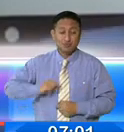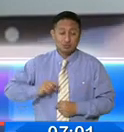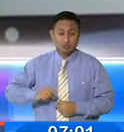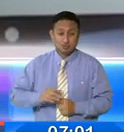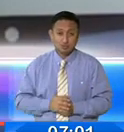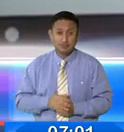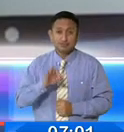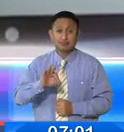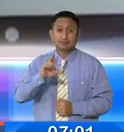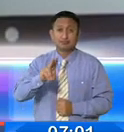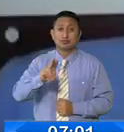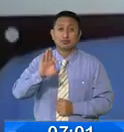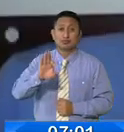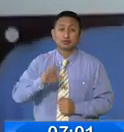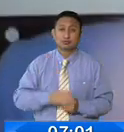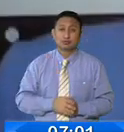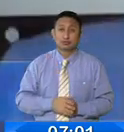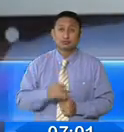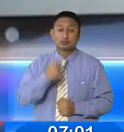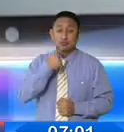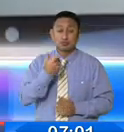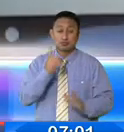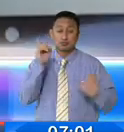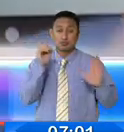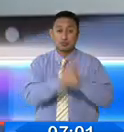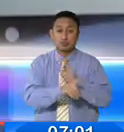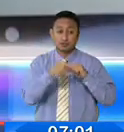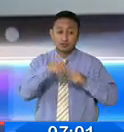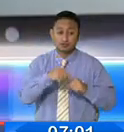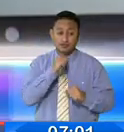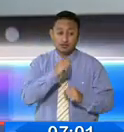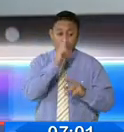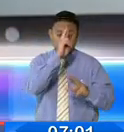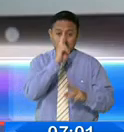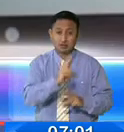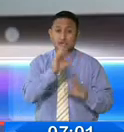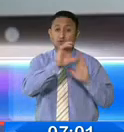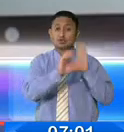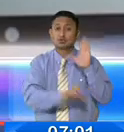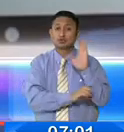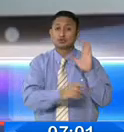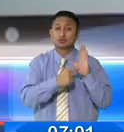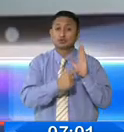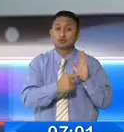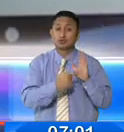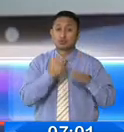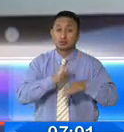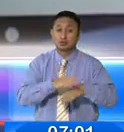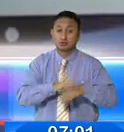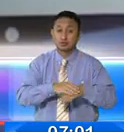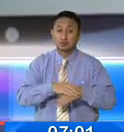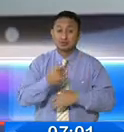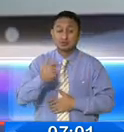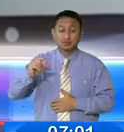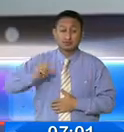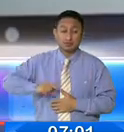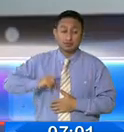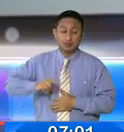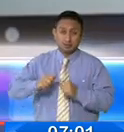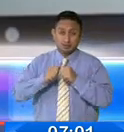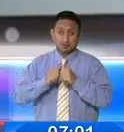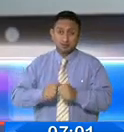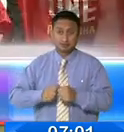FUT demandará la inconstitucionalidad por el congelamiento de los